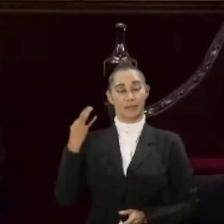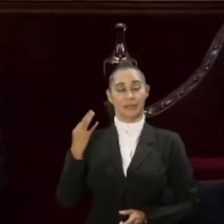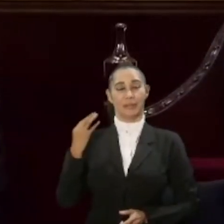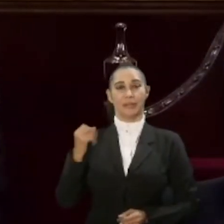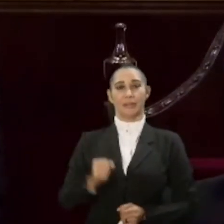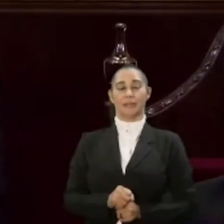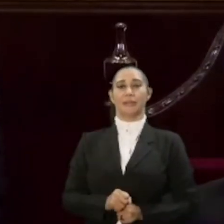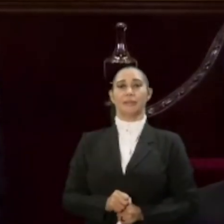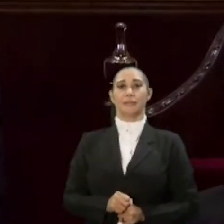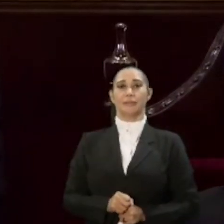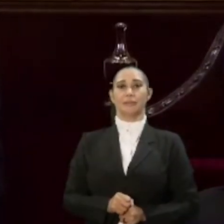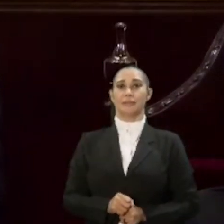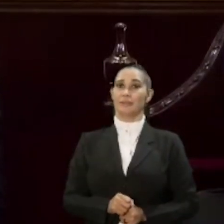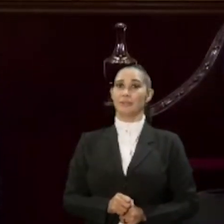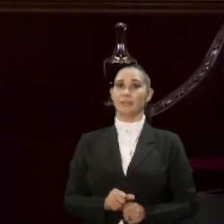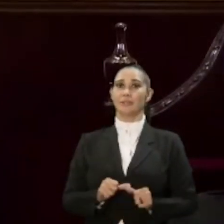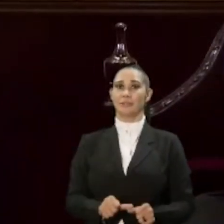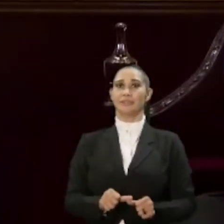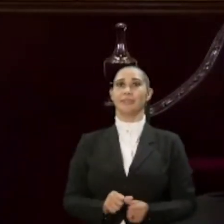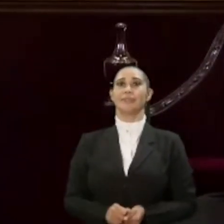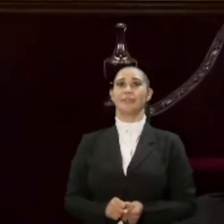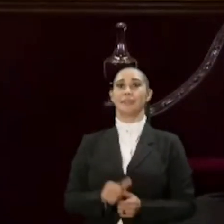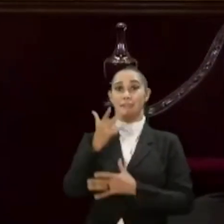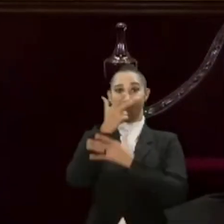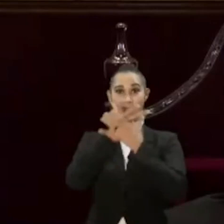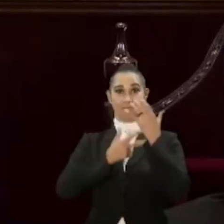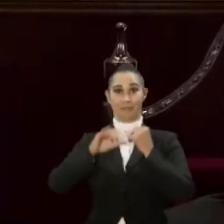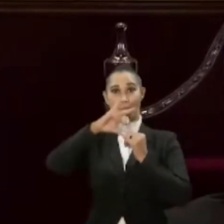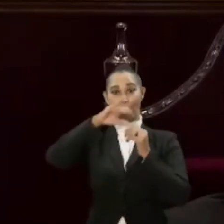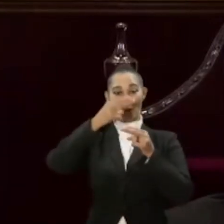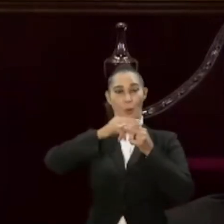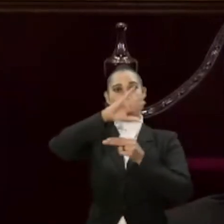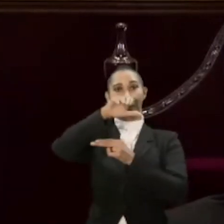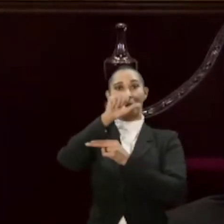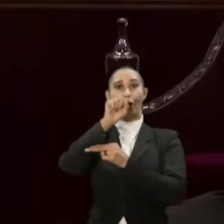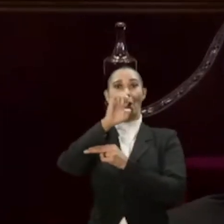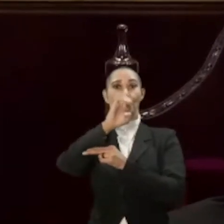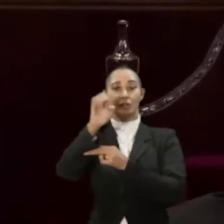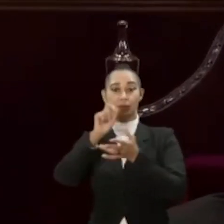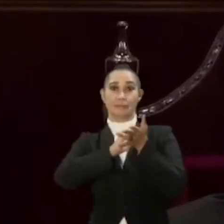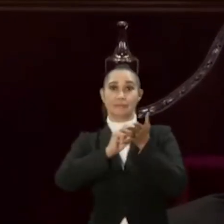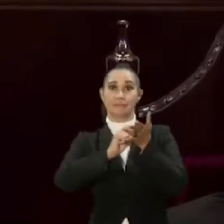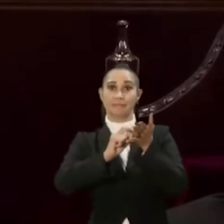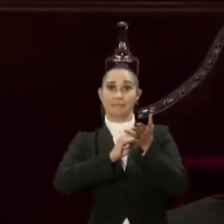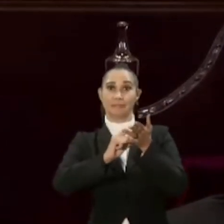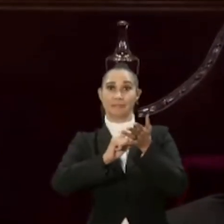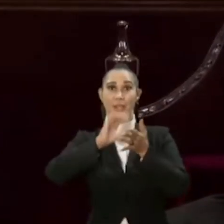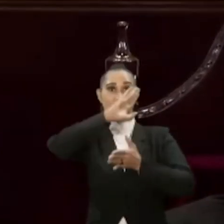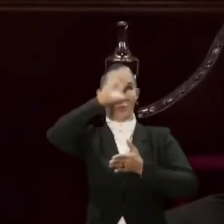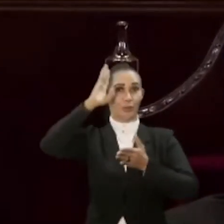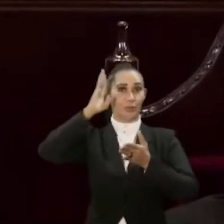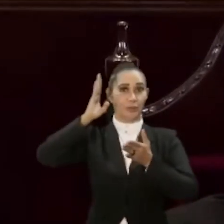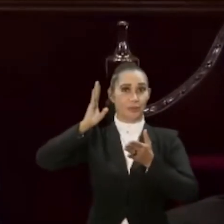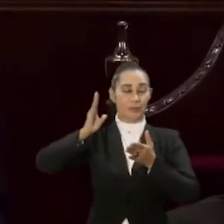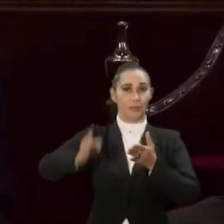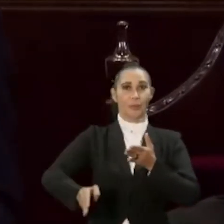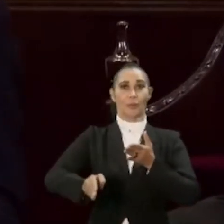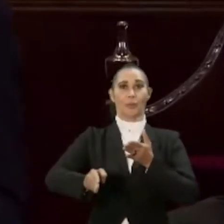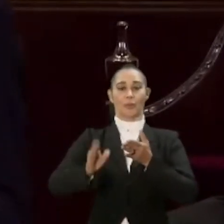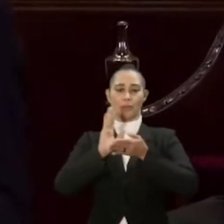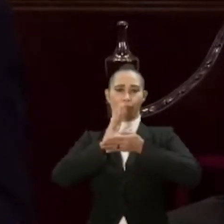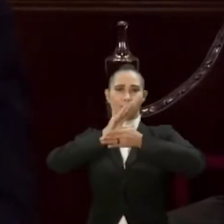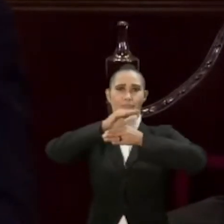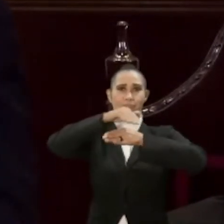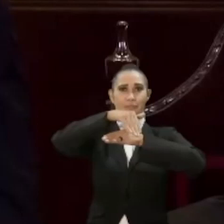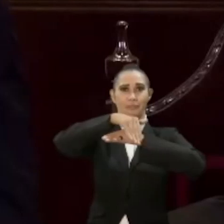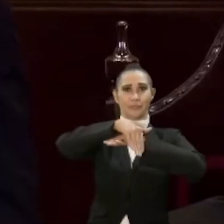Sobre el 27 de febrero, el trinitario José María Serra escribió: jamás una noche de